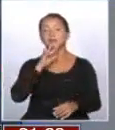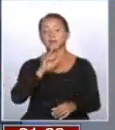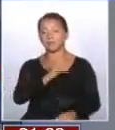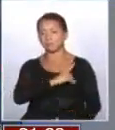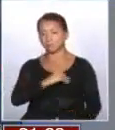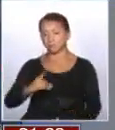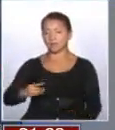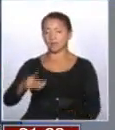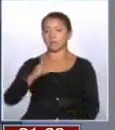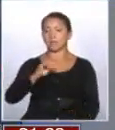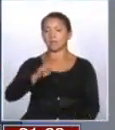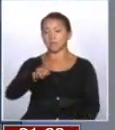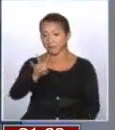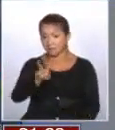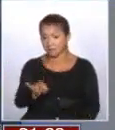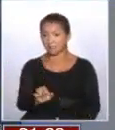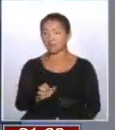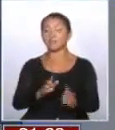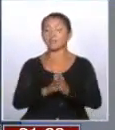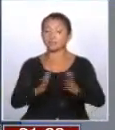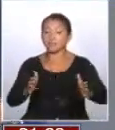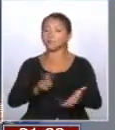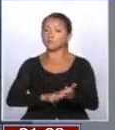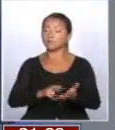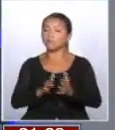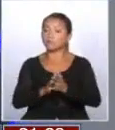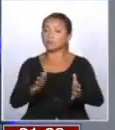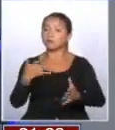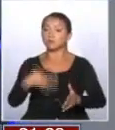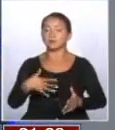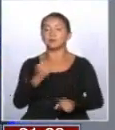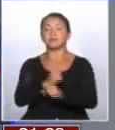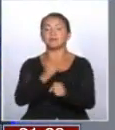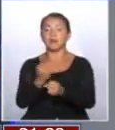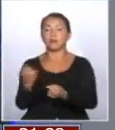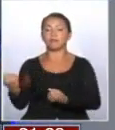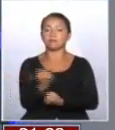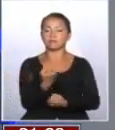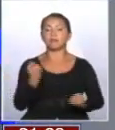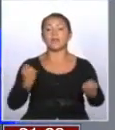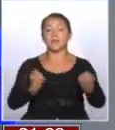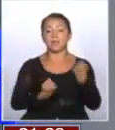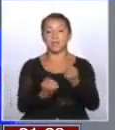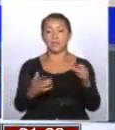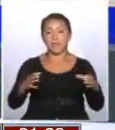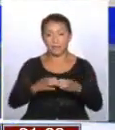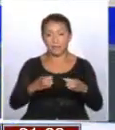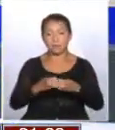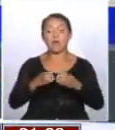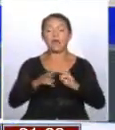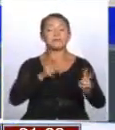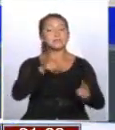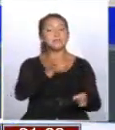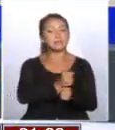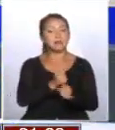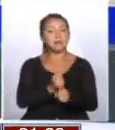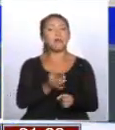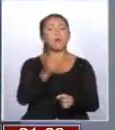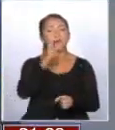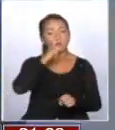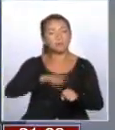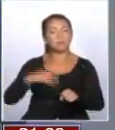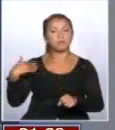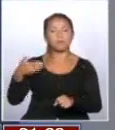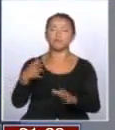diputada Denise Pascal Allende, han sido muy relevantes. Yo agradezco este trabajo en equipo que hemos tenido. ¿Lo han hecho este trabajo hace cuánto tiempo llevan?